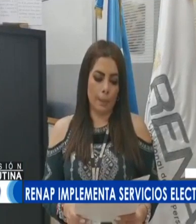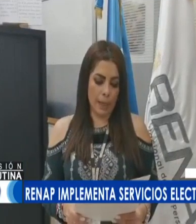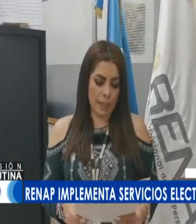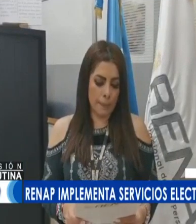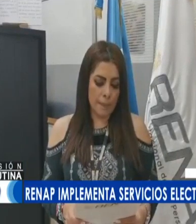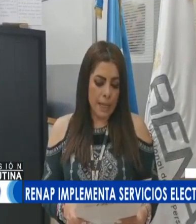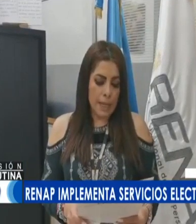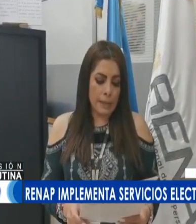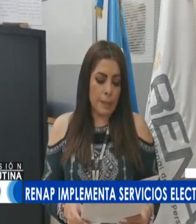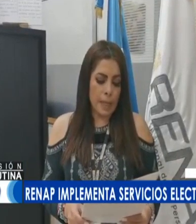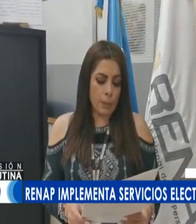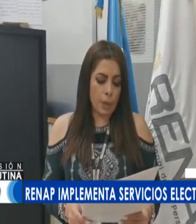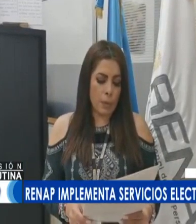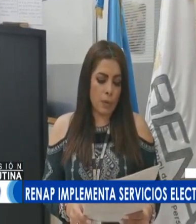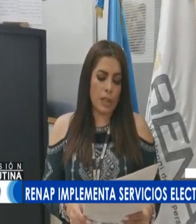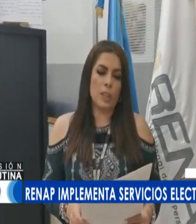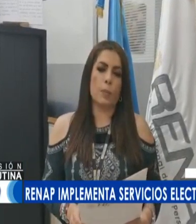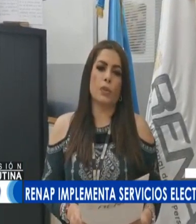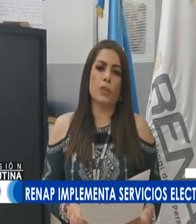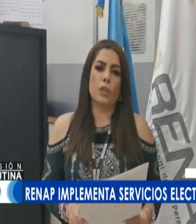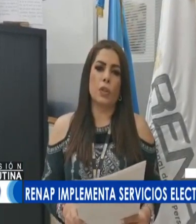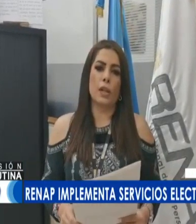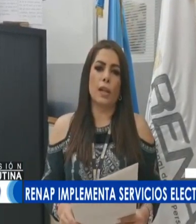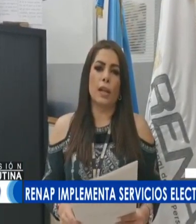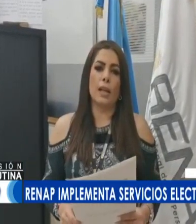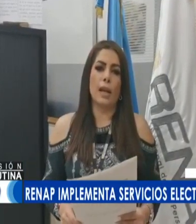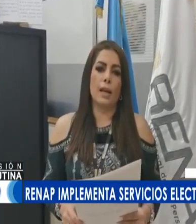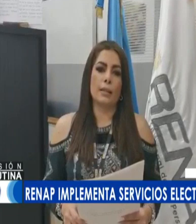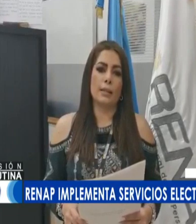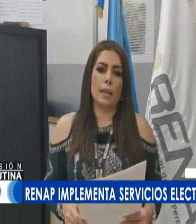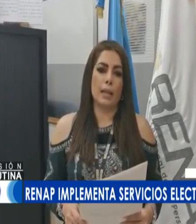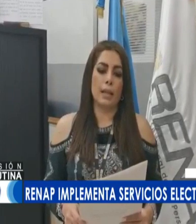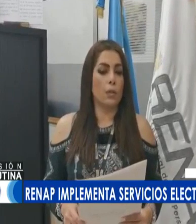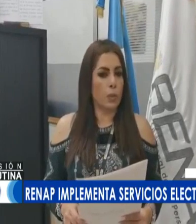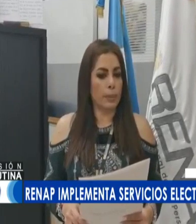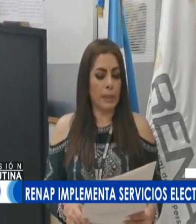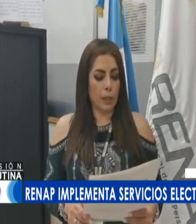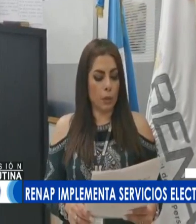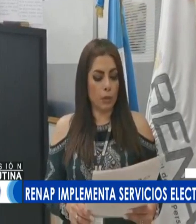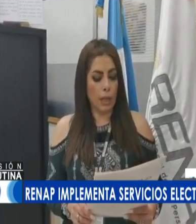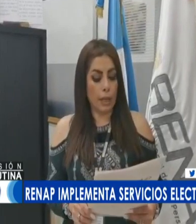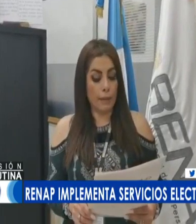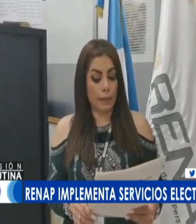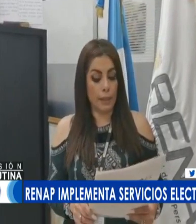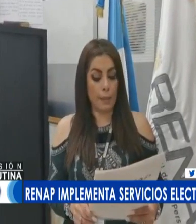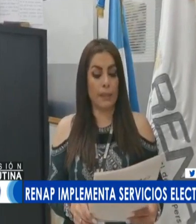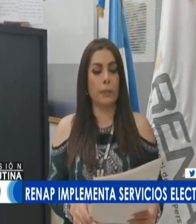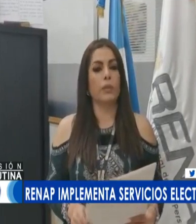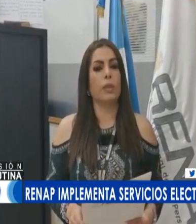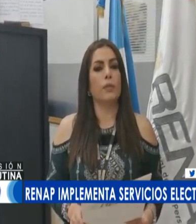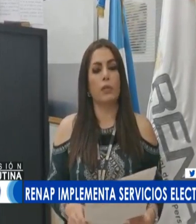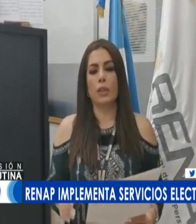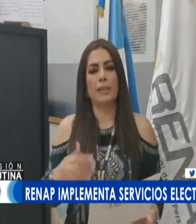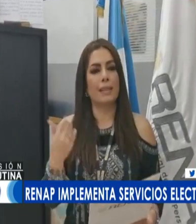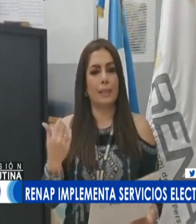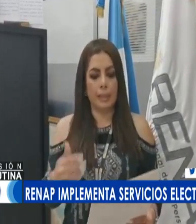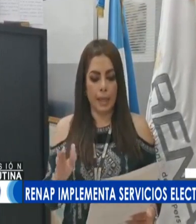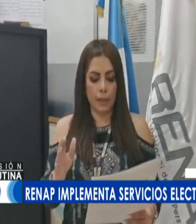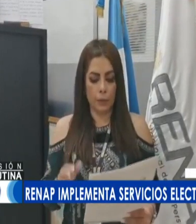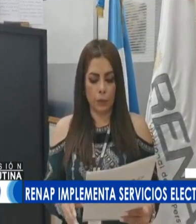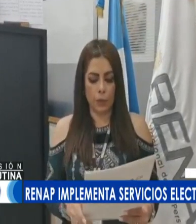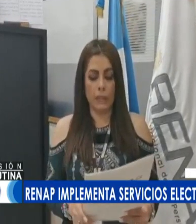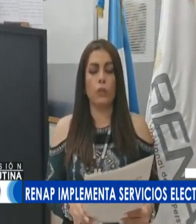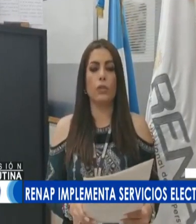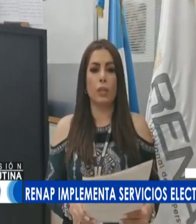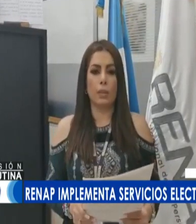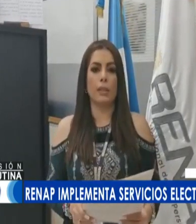trámite del DPI. También ponemos a disposición de las y los guatemaltecos la ventanilla para inscripción de defunciones, que